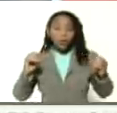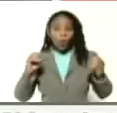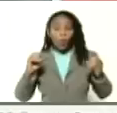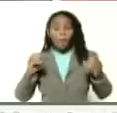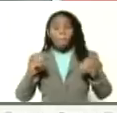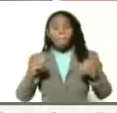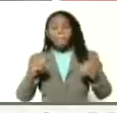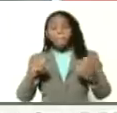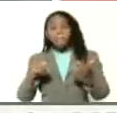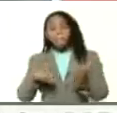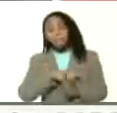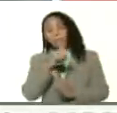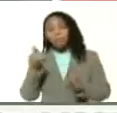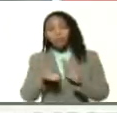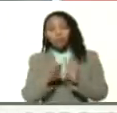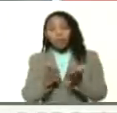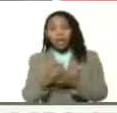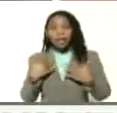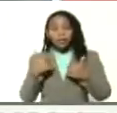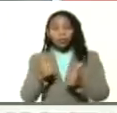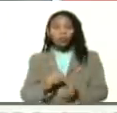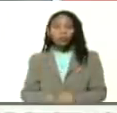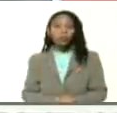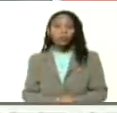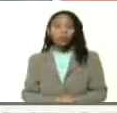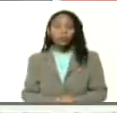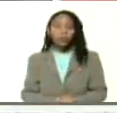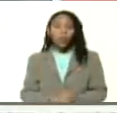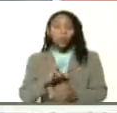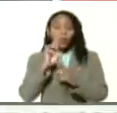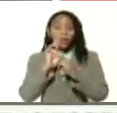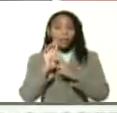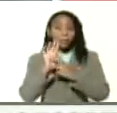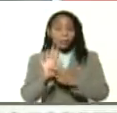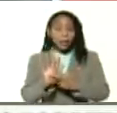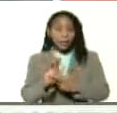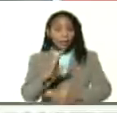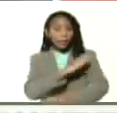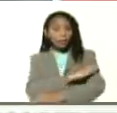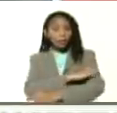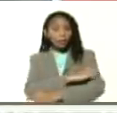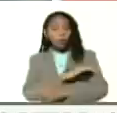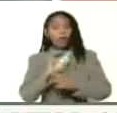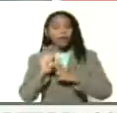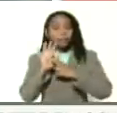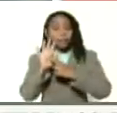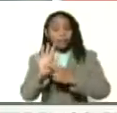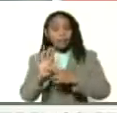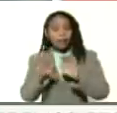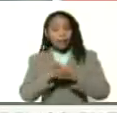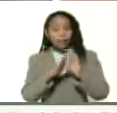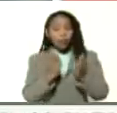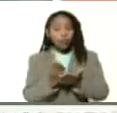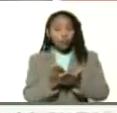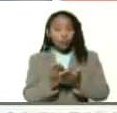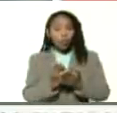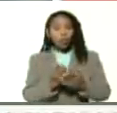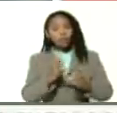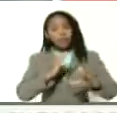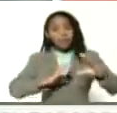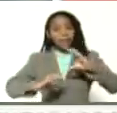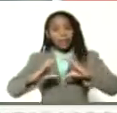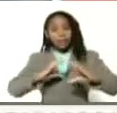de la Salud, la UNICEF, un representante de la oposición y representantes del mundo académico y